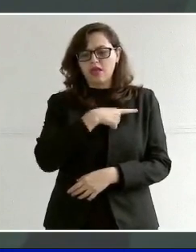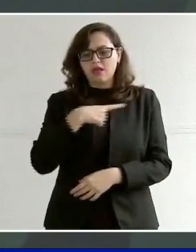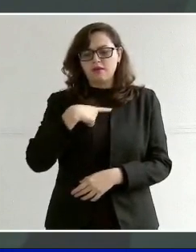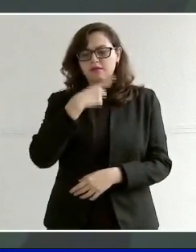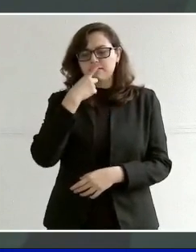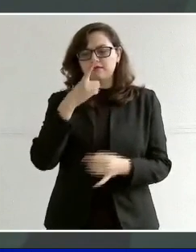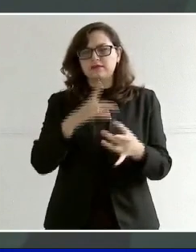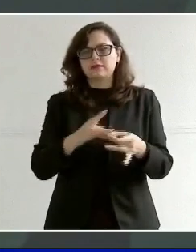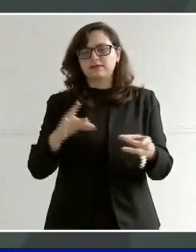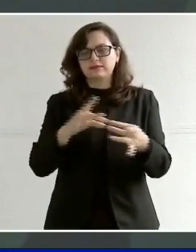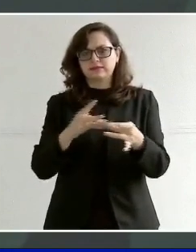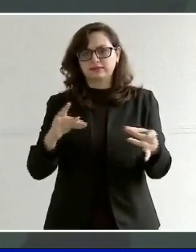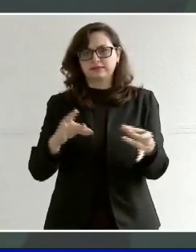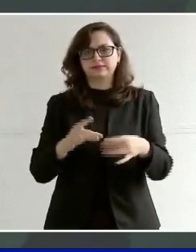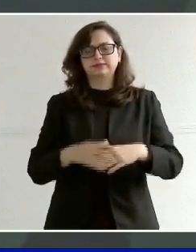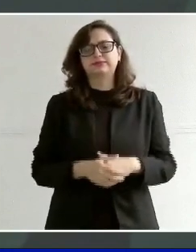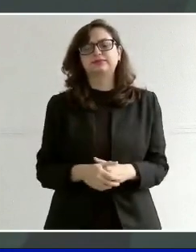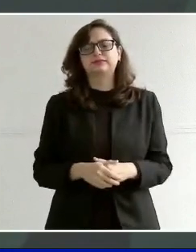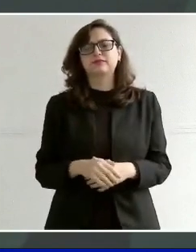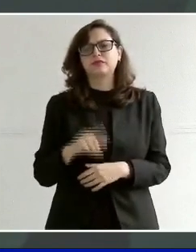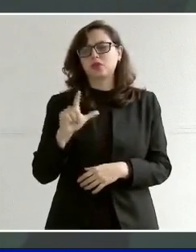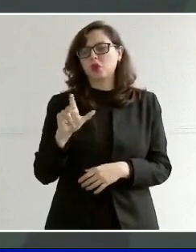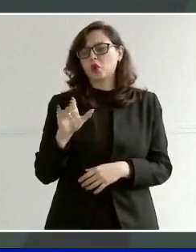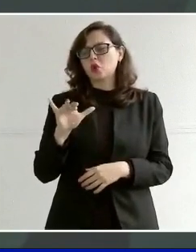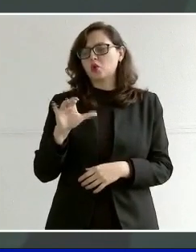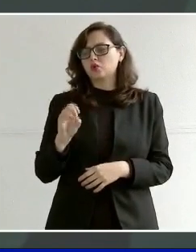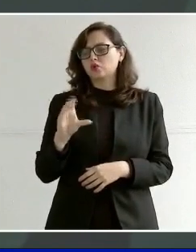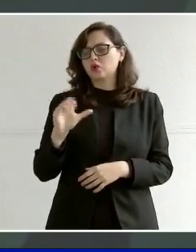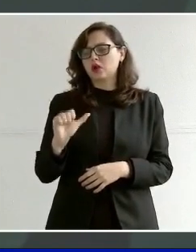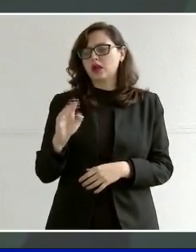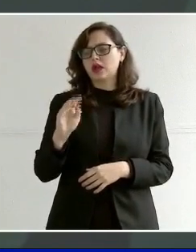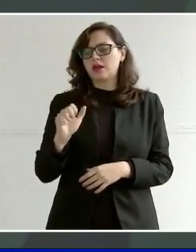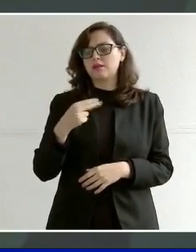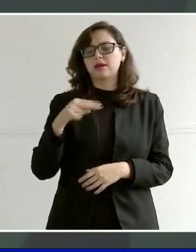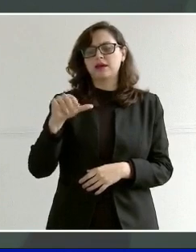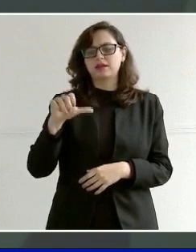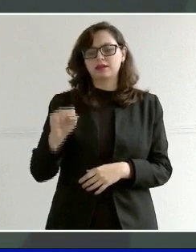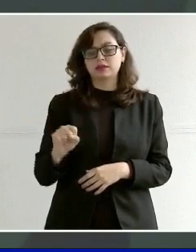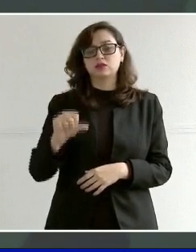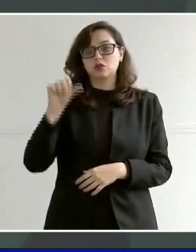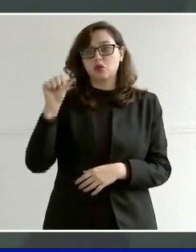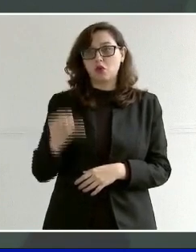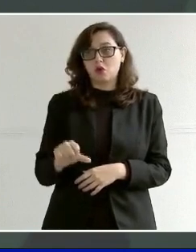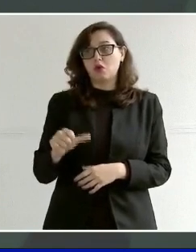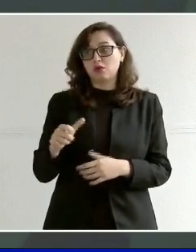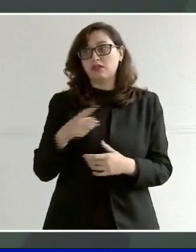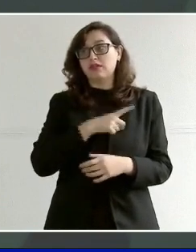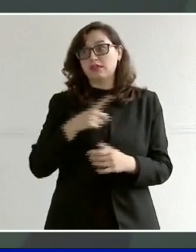Lucio Cabañas Barrientos, que hoy tendría 84 años,